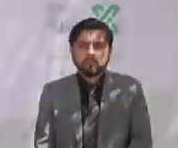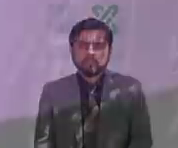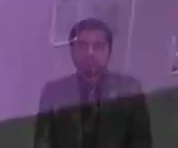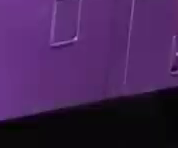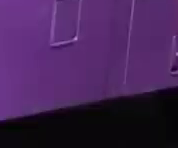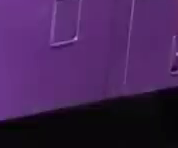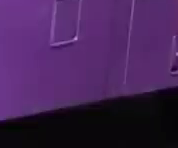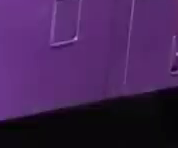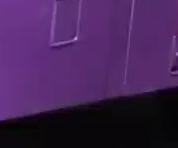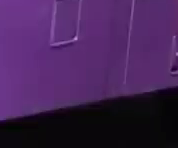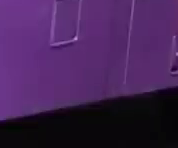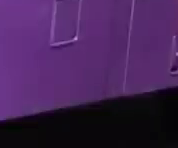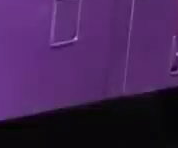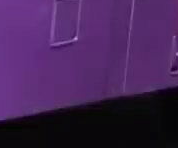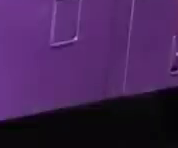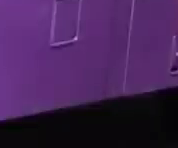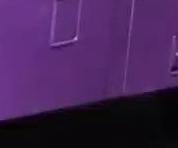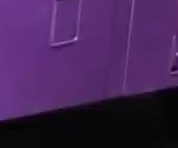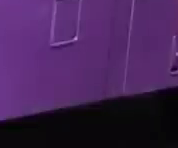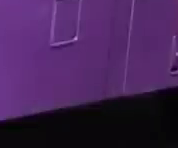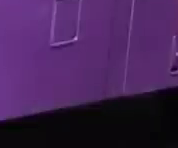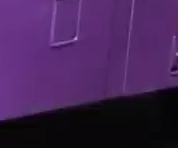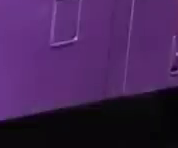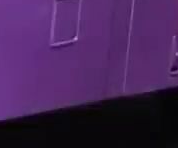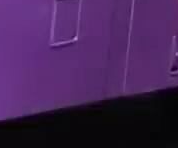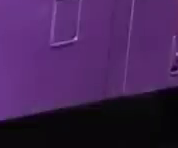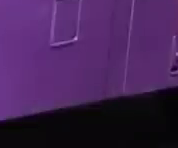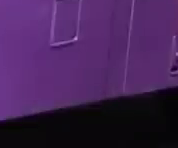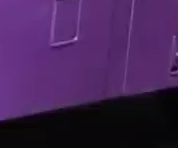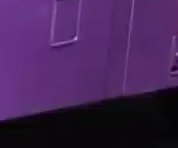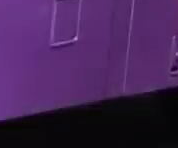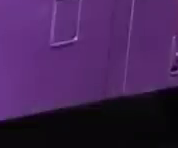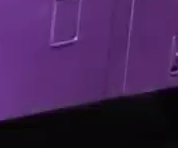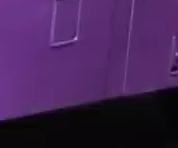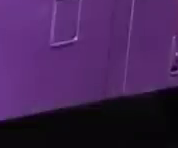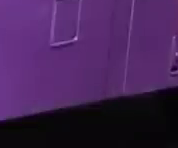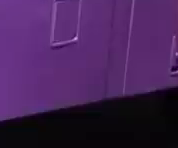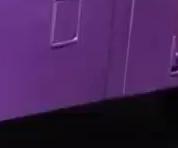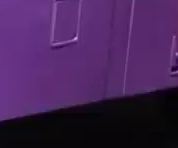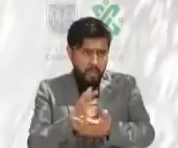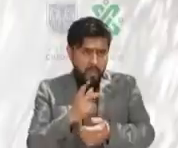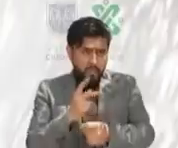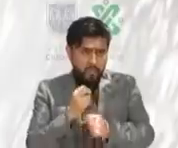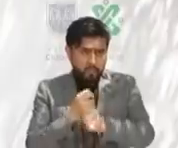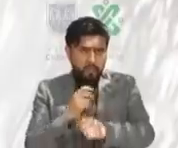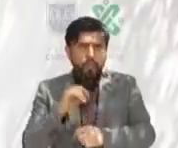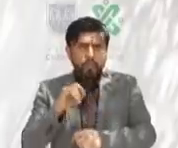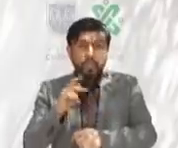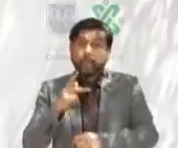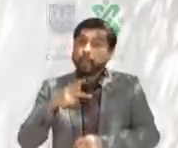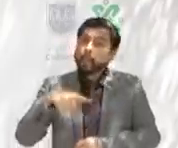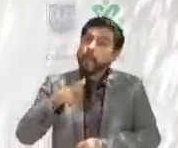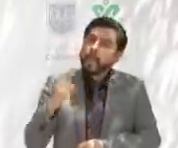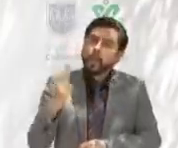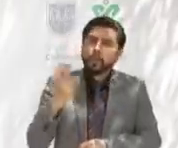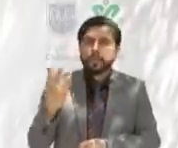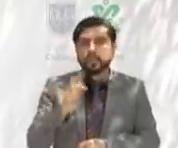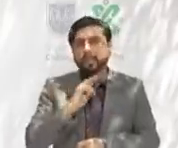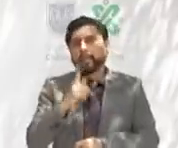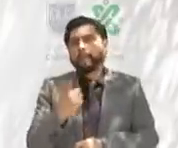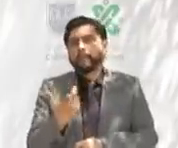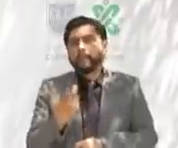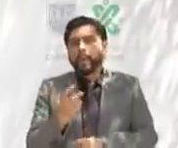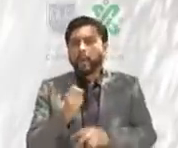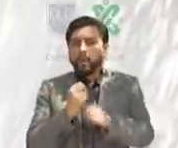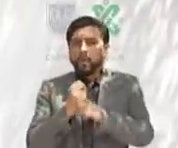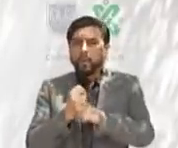le pregunta a la gente, ¿estarías dispuesto a pagar más por el transporte? Dicen sí, siempre y cuando sea mejor. Y lo que tenemos que hacer, el gobierno junto con